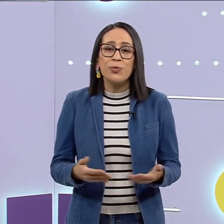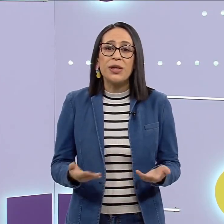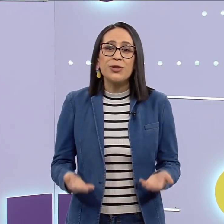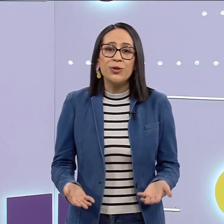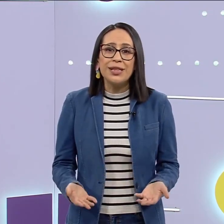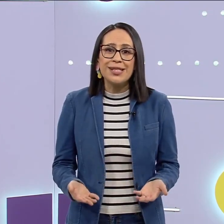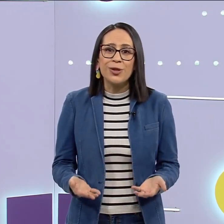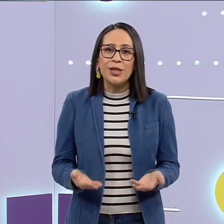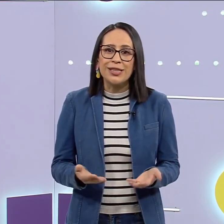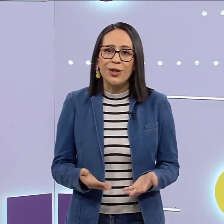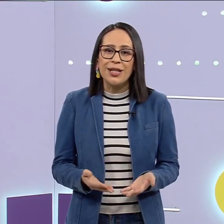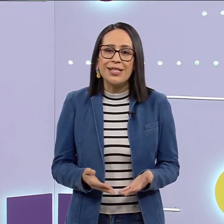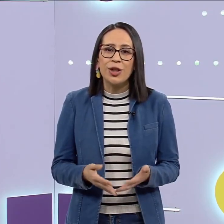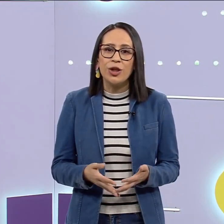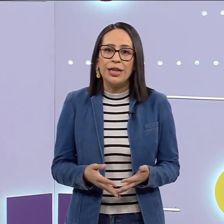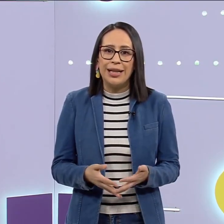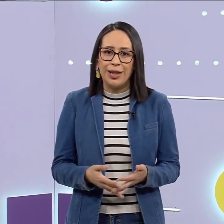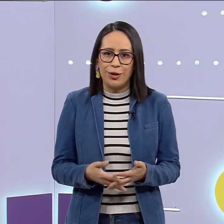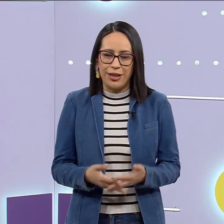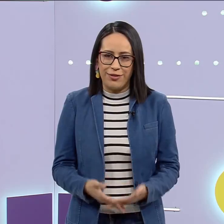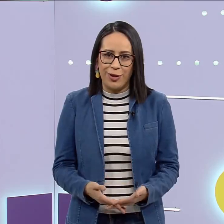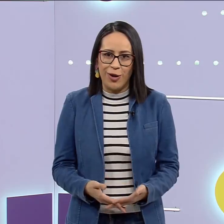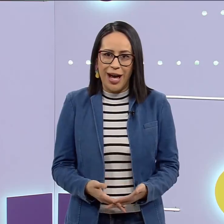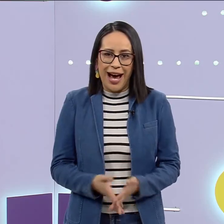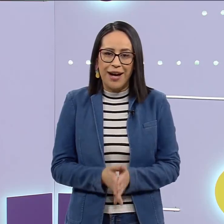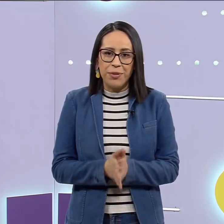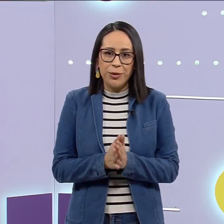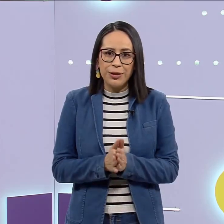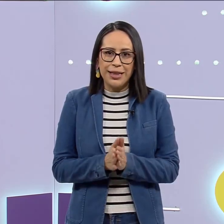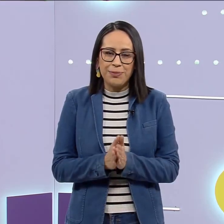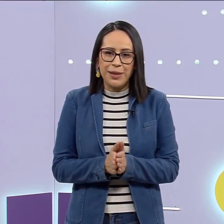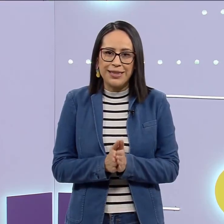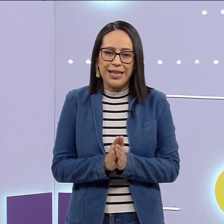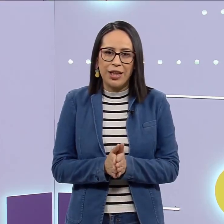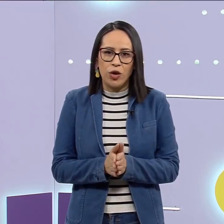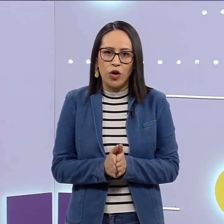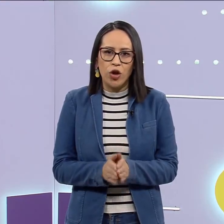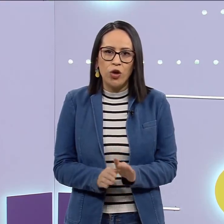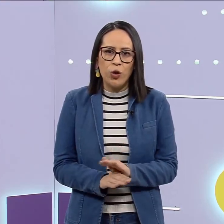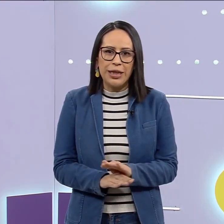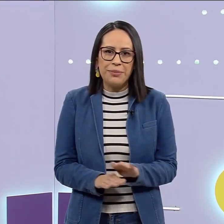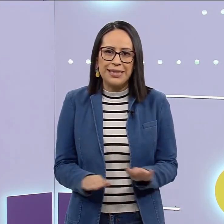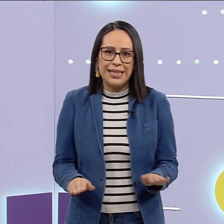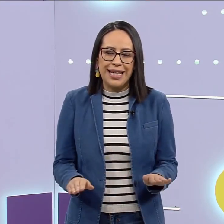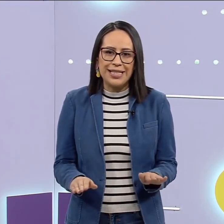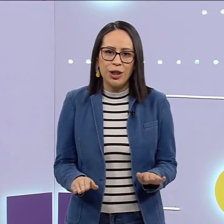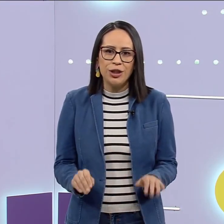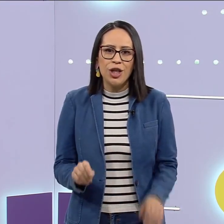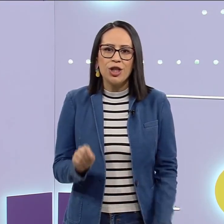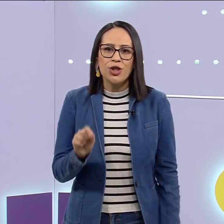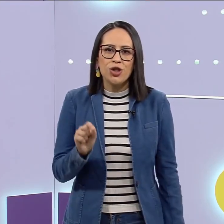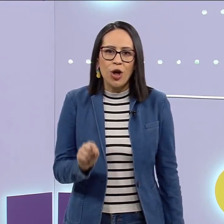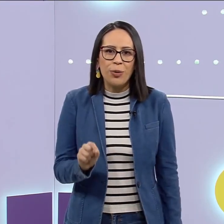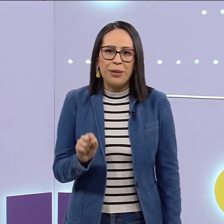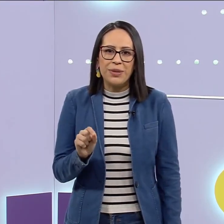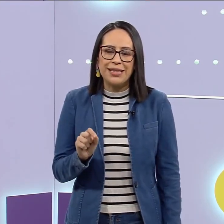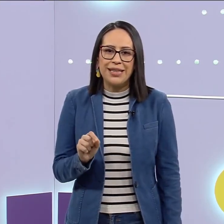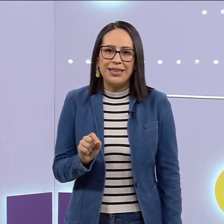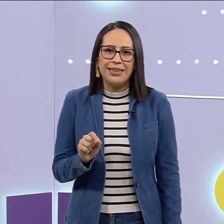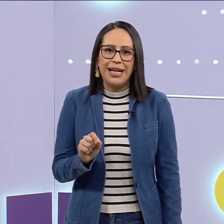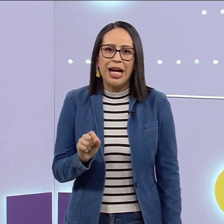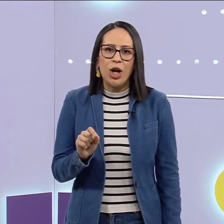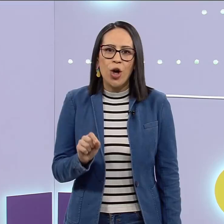y sus presuntas conexiones con el narcotráfico. A pregunta expresa dijo: "No hay investigación sobre